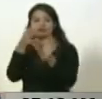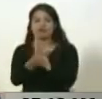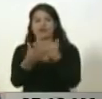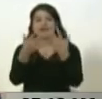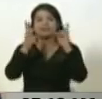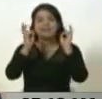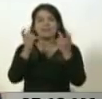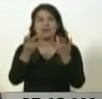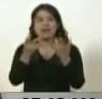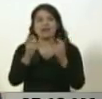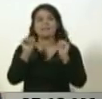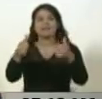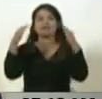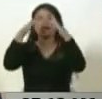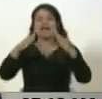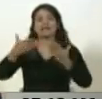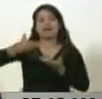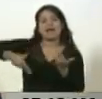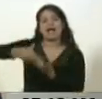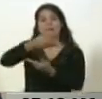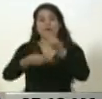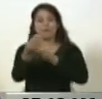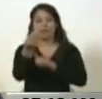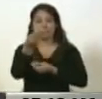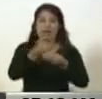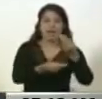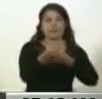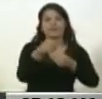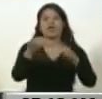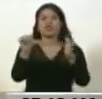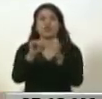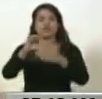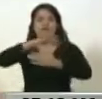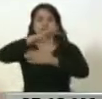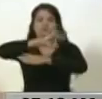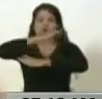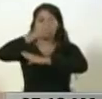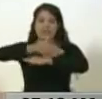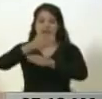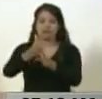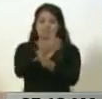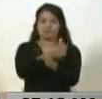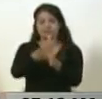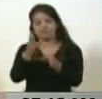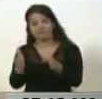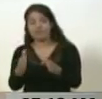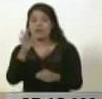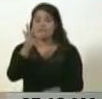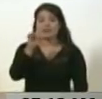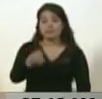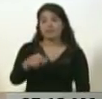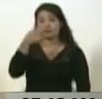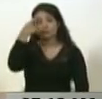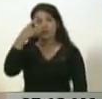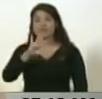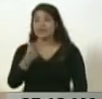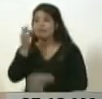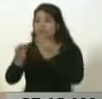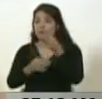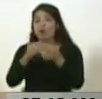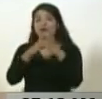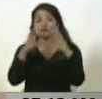la instalación de las casas de cambio en la frontera. El planteamiento que le hizo al empresariado, todos aquellos asociados a la